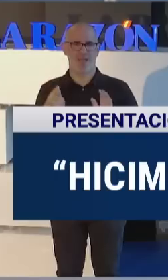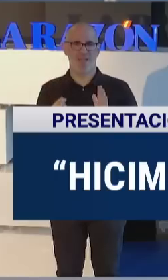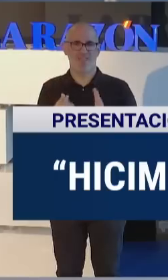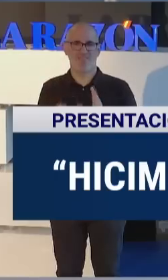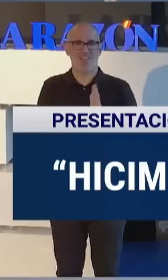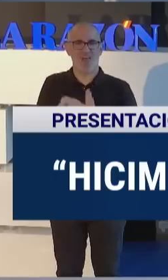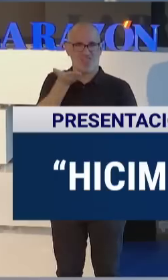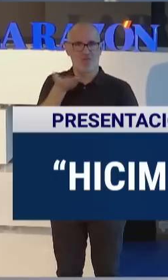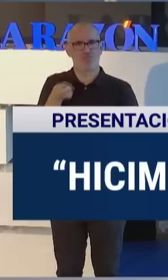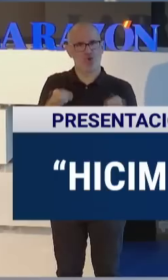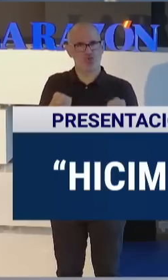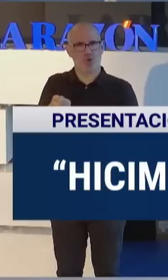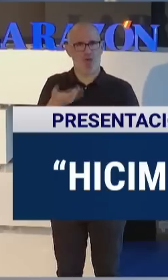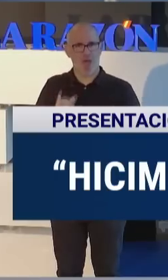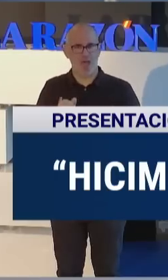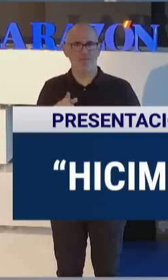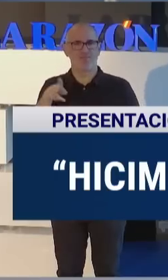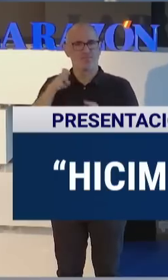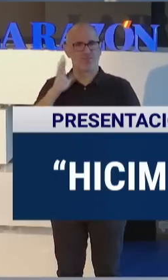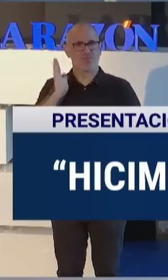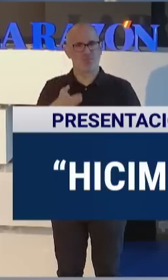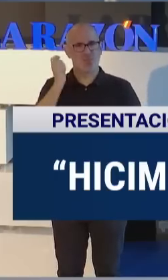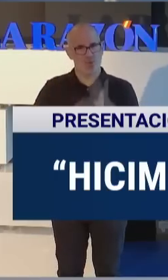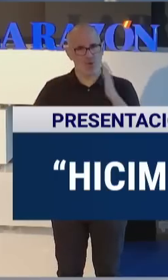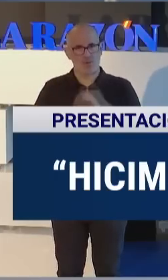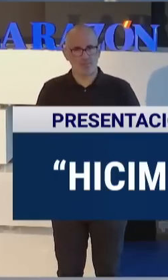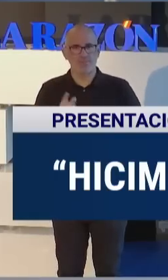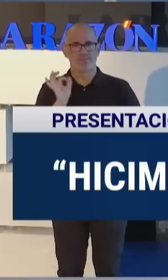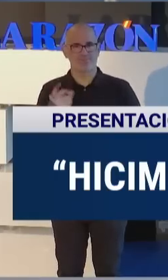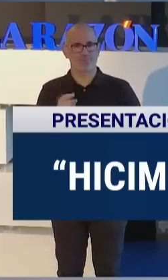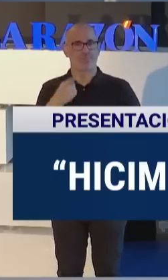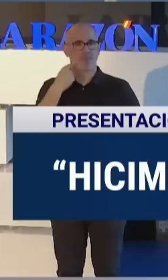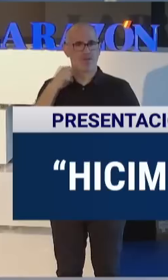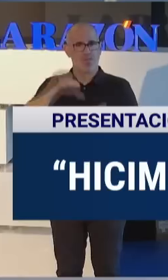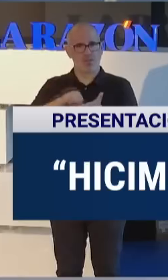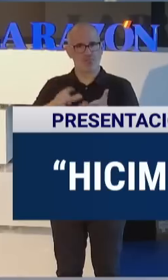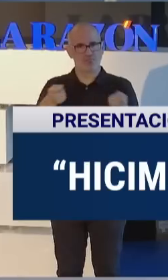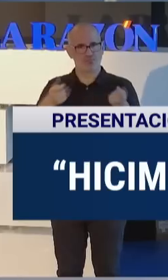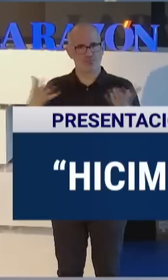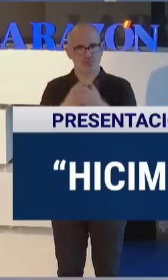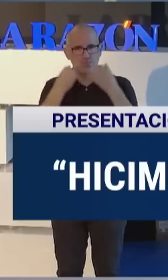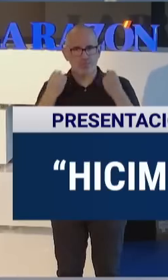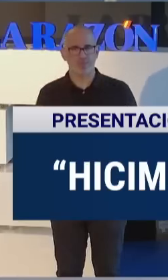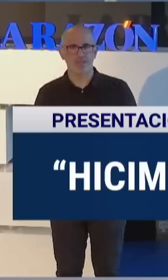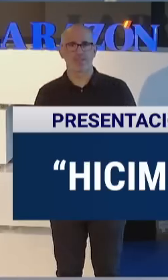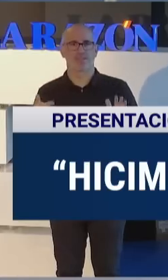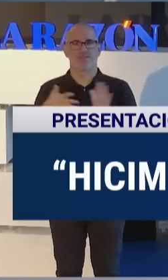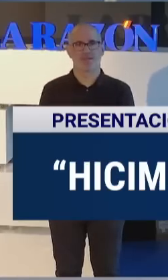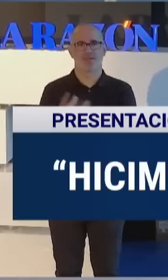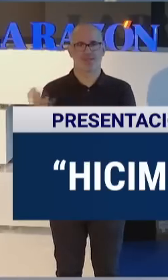vía una política fiscal muy dura, vía un saneamiento del Banco Central y el sinceramiento del mercado de cambios, el cual,